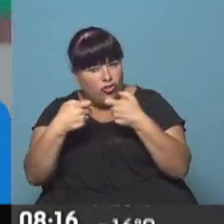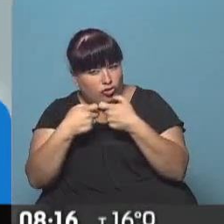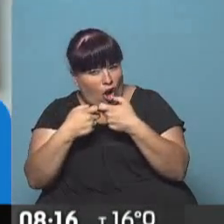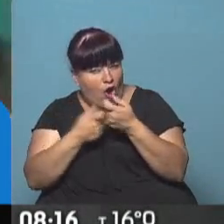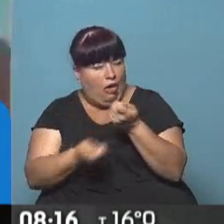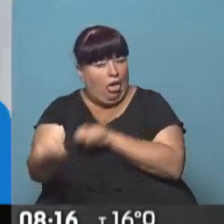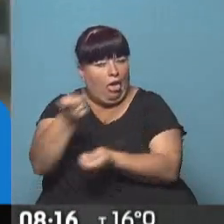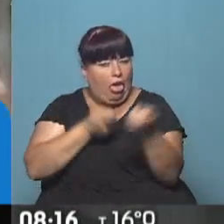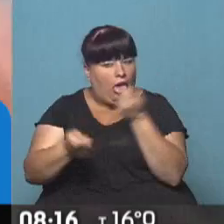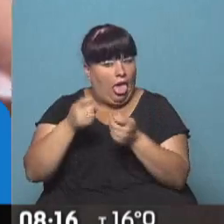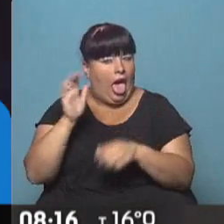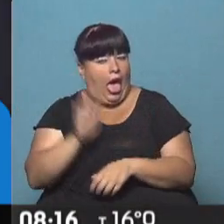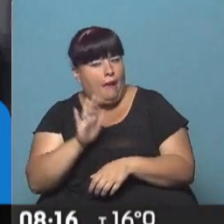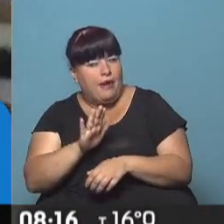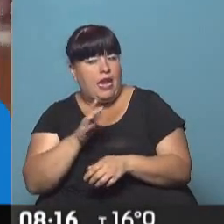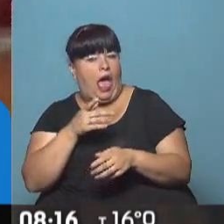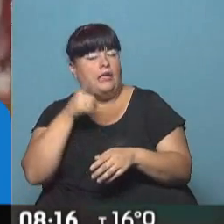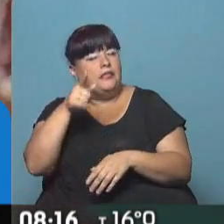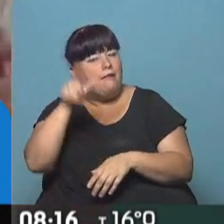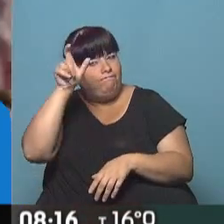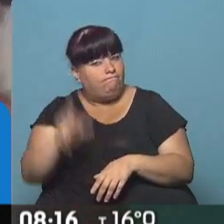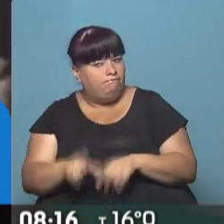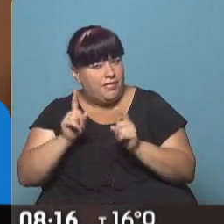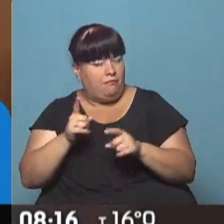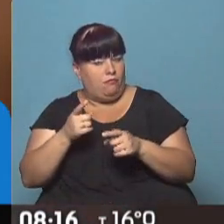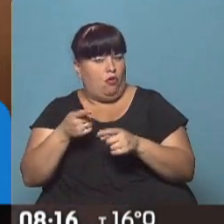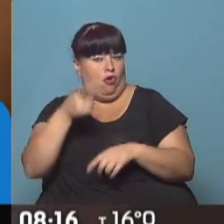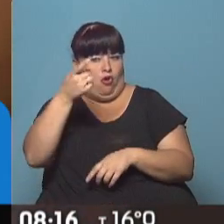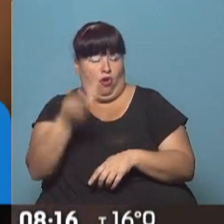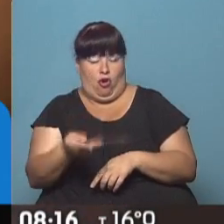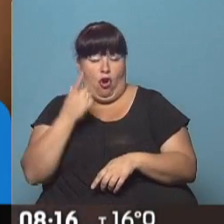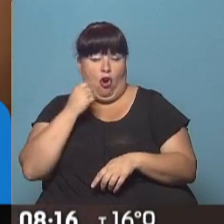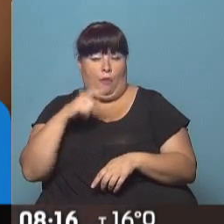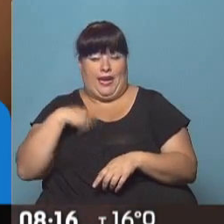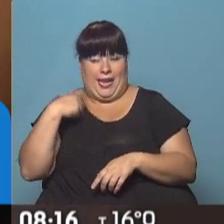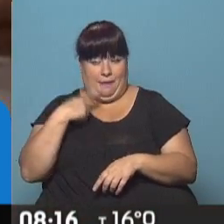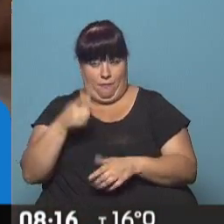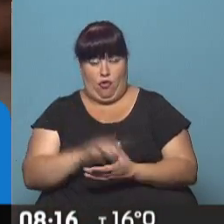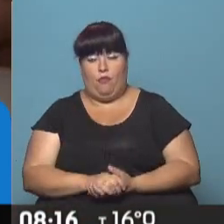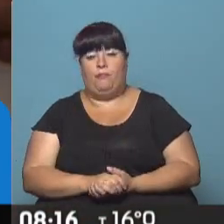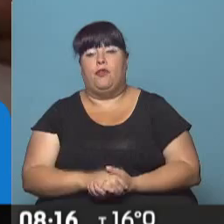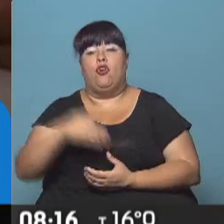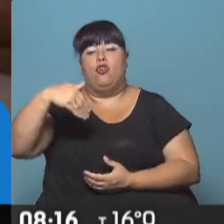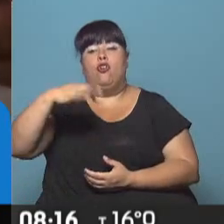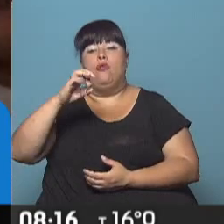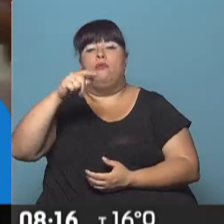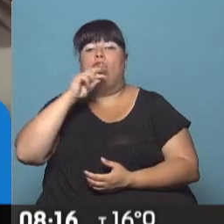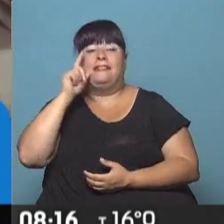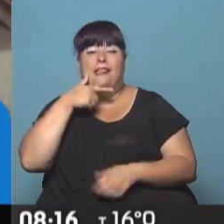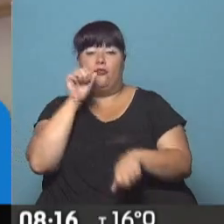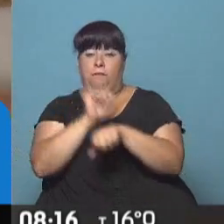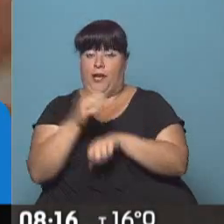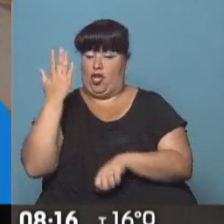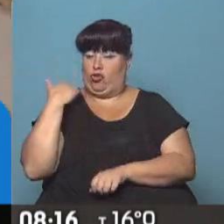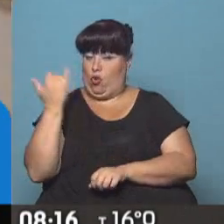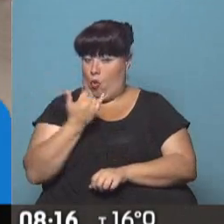de la mecánica de extorsión presuntamente desarrollada por el gremialista. Monteros fue detenido el